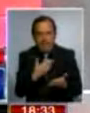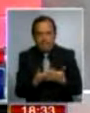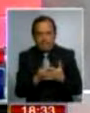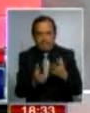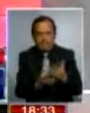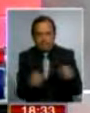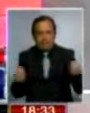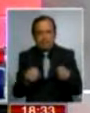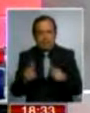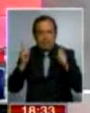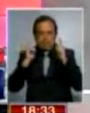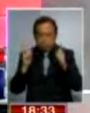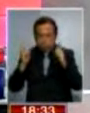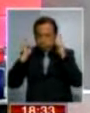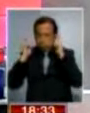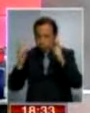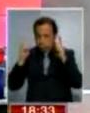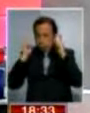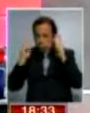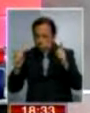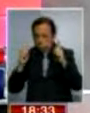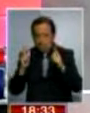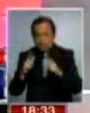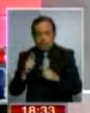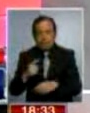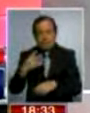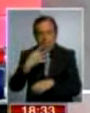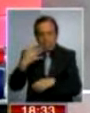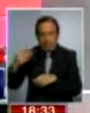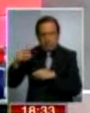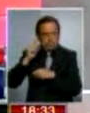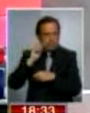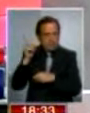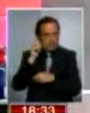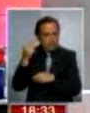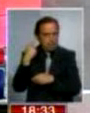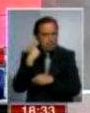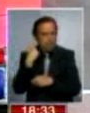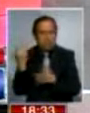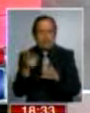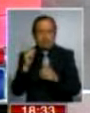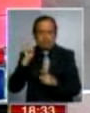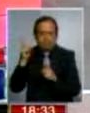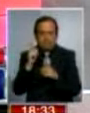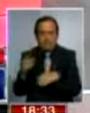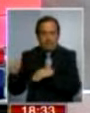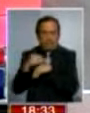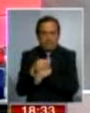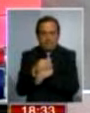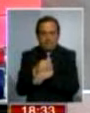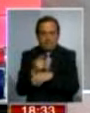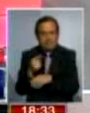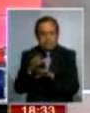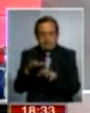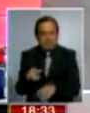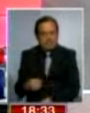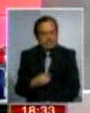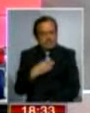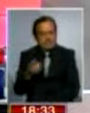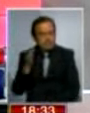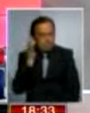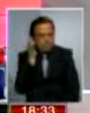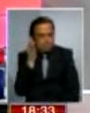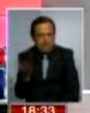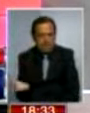están las alarmas de tsunami sonando, las están a 400 metros de la playa, están escuchando las internas de esa alarma. Ellas son, hay que ponerse a la situación de ellas, o sea, son